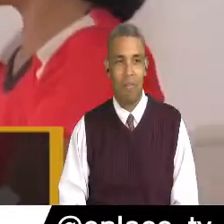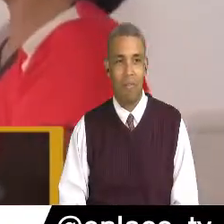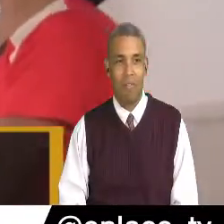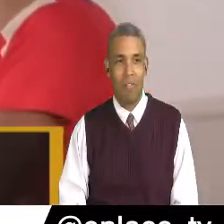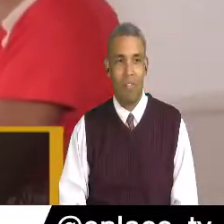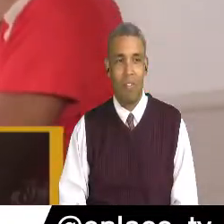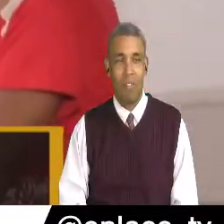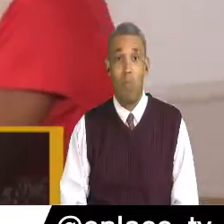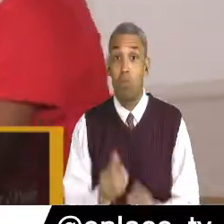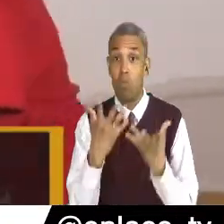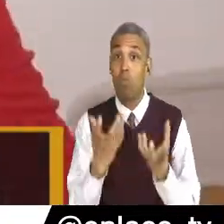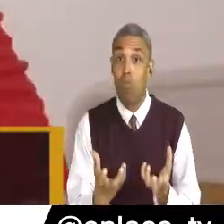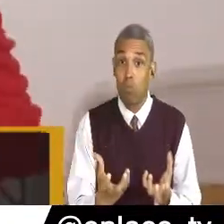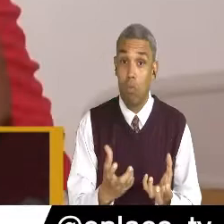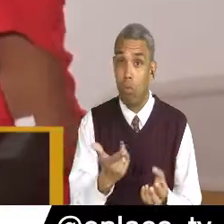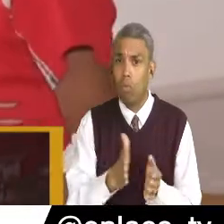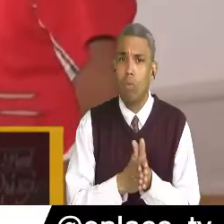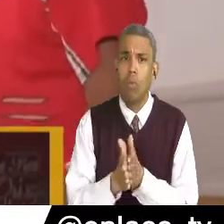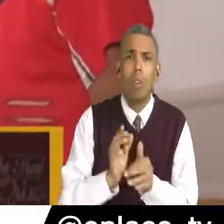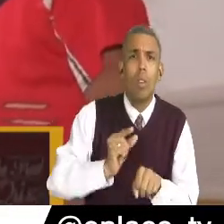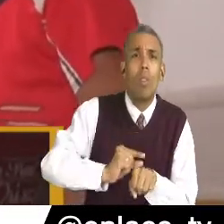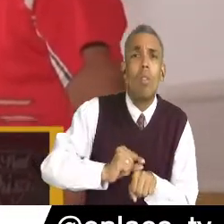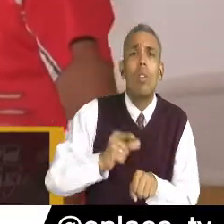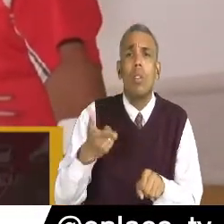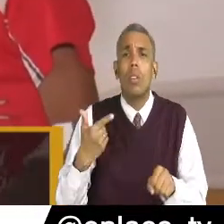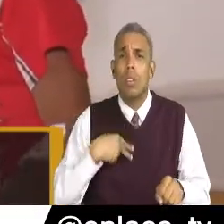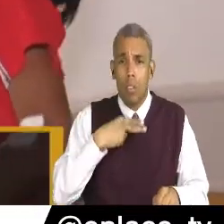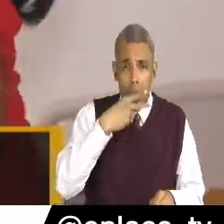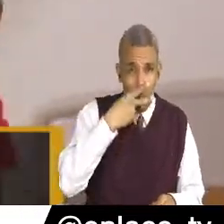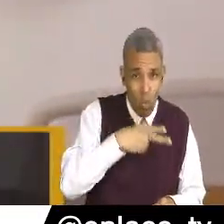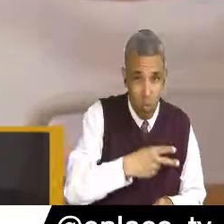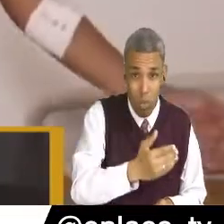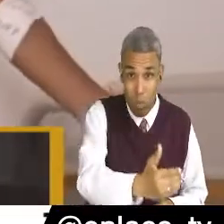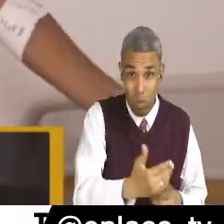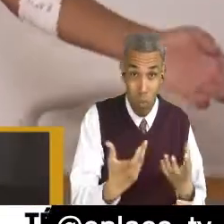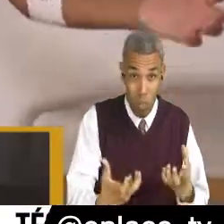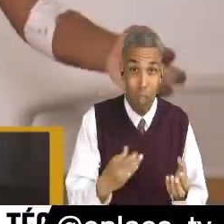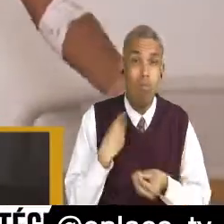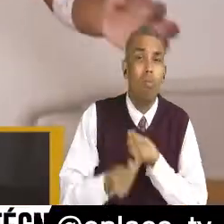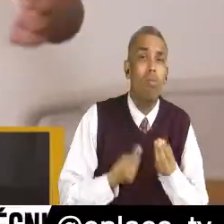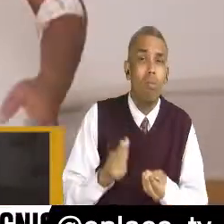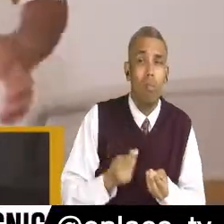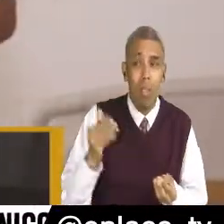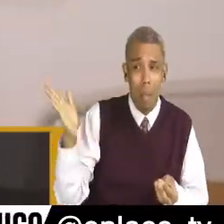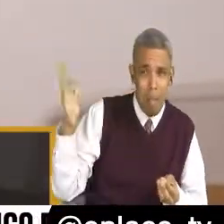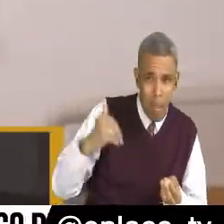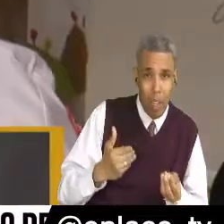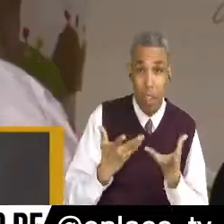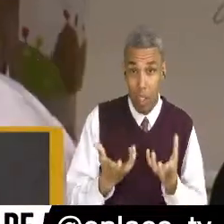Si usted quiere disfrutar de la terapia de la risa de la doctora Clown, escuche bien lo que debe hacer.